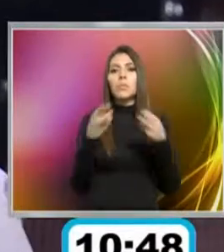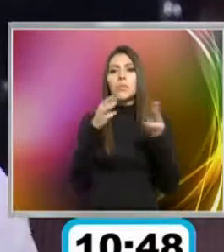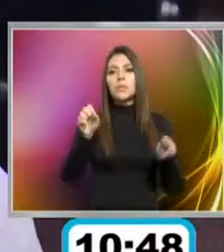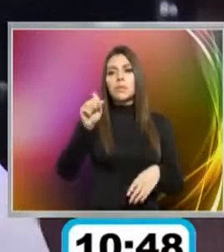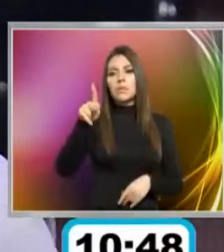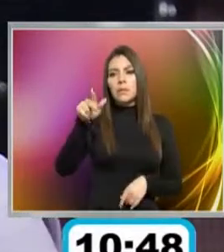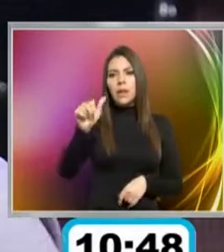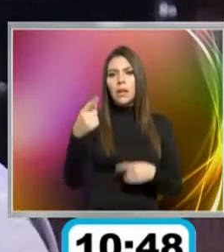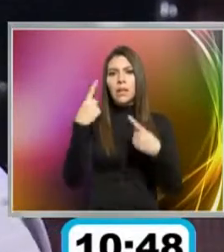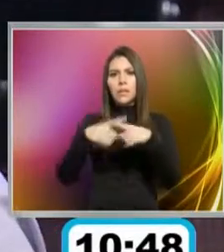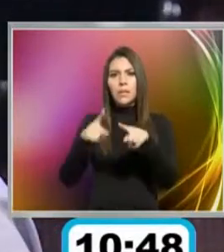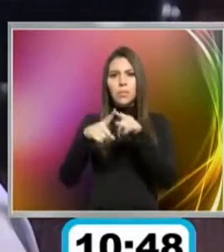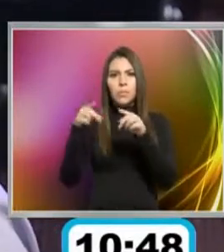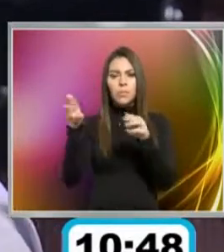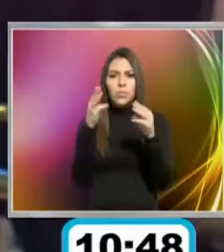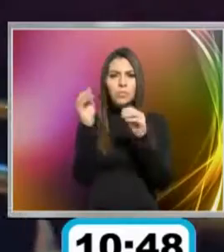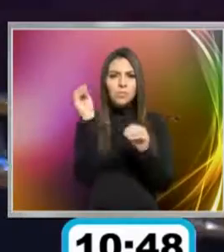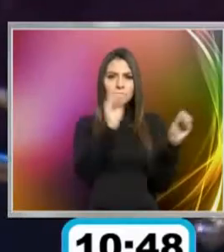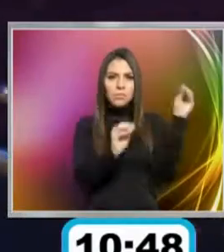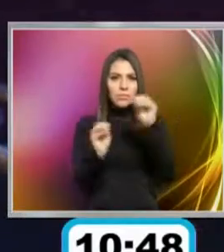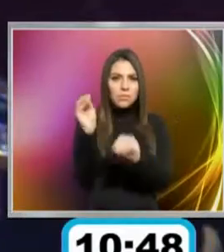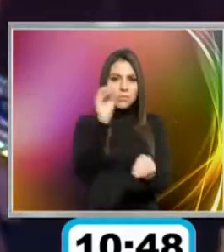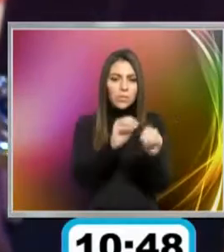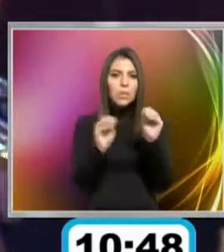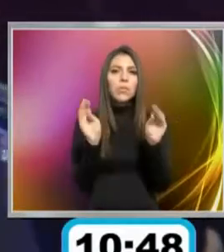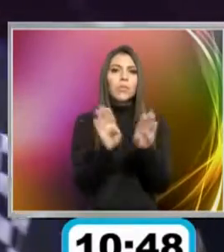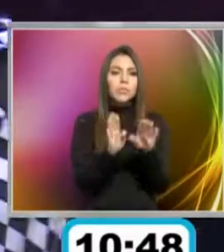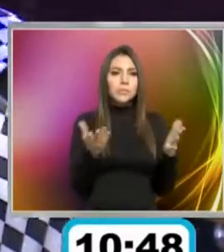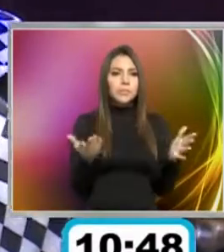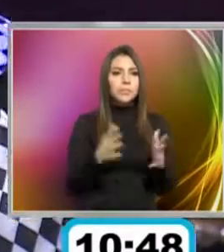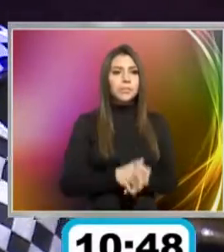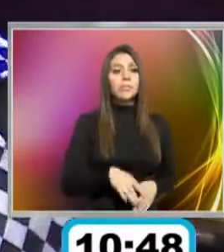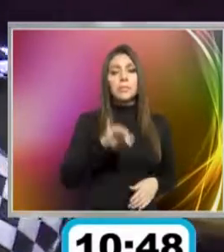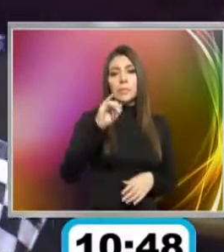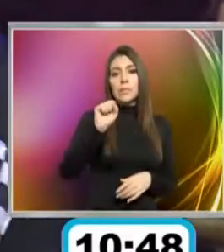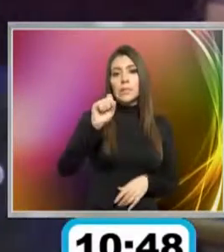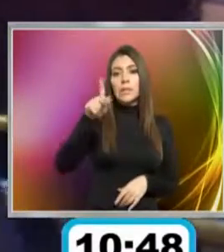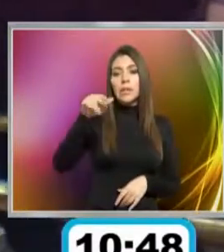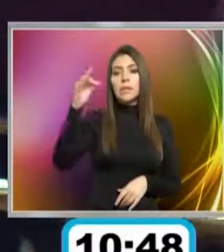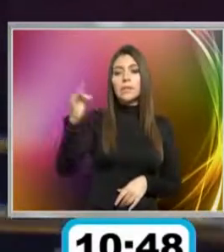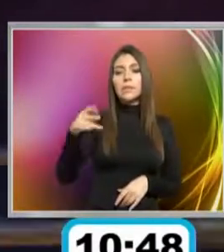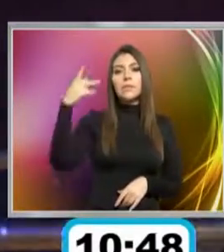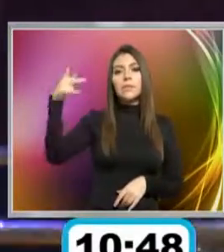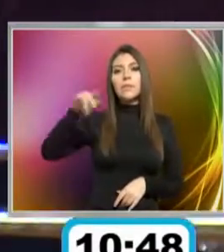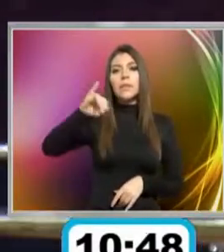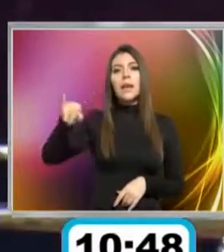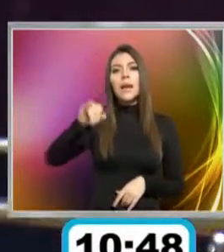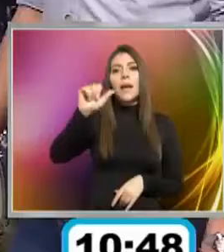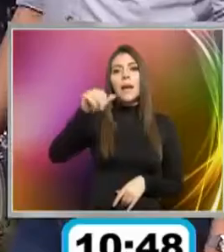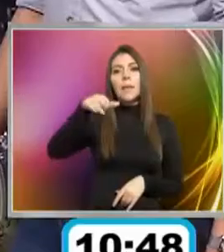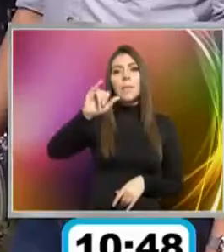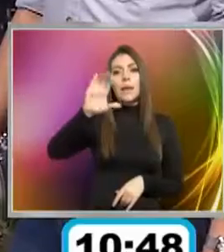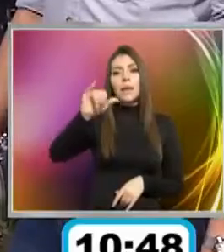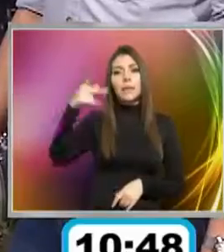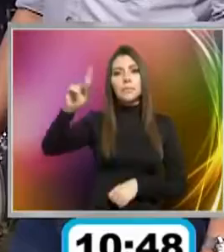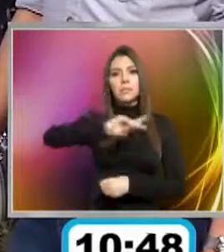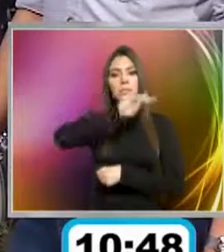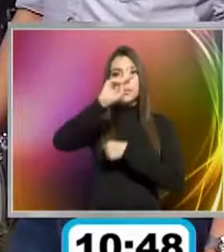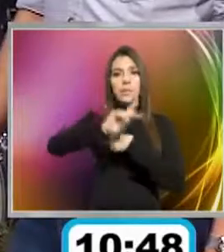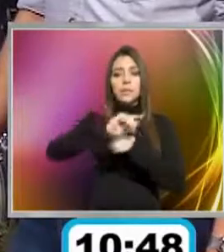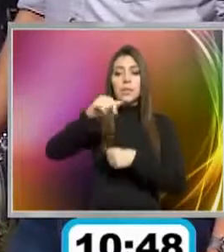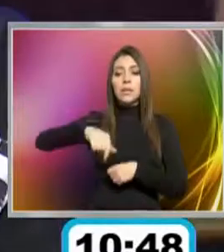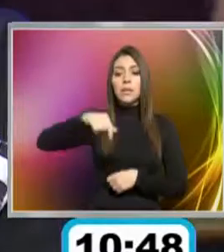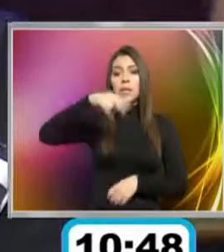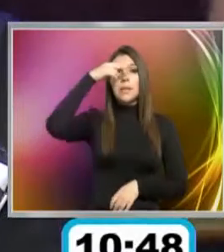de varios géneros musicales. Pues sí, el ska viene de Jamaica, como comentábamos, pero fíjate que aquí en México